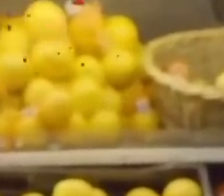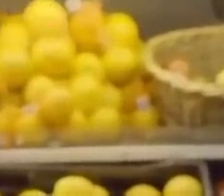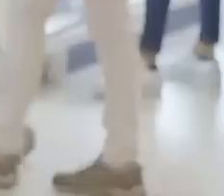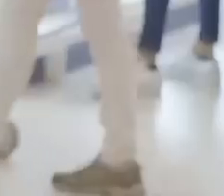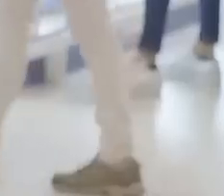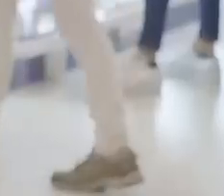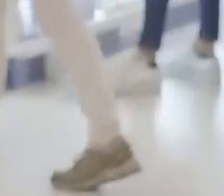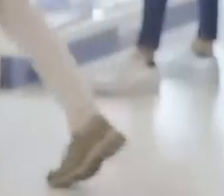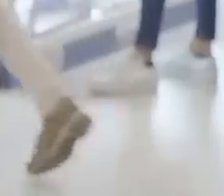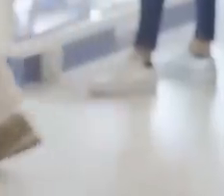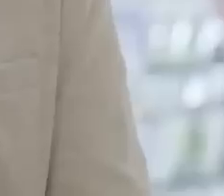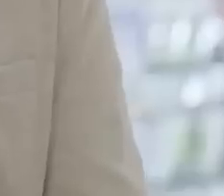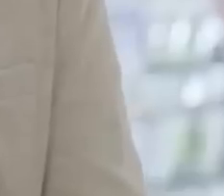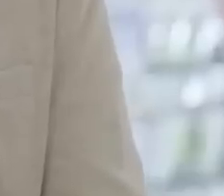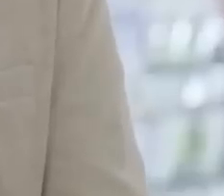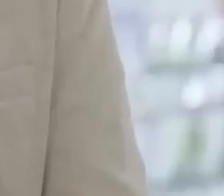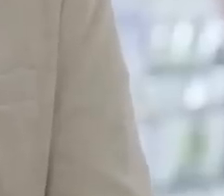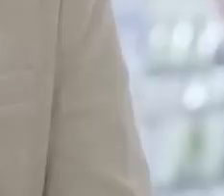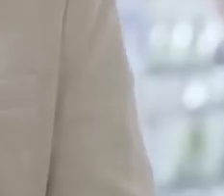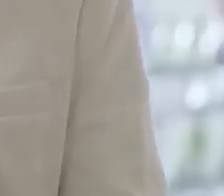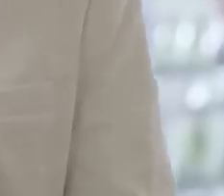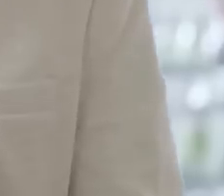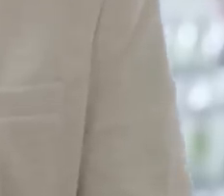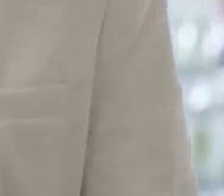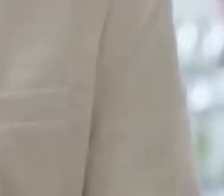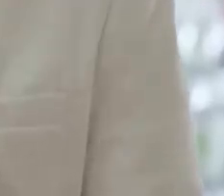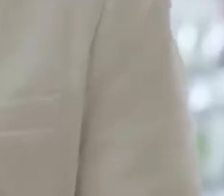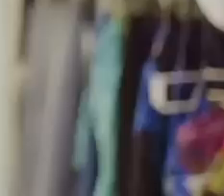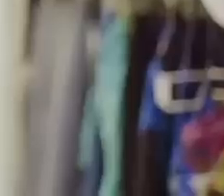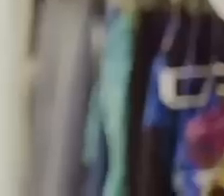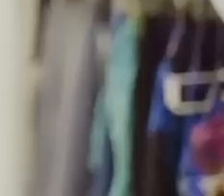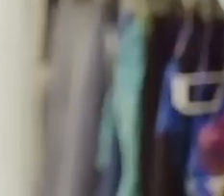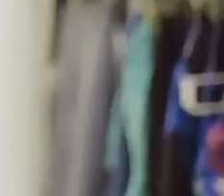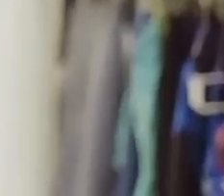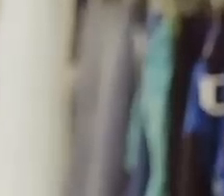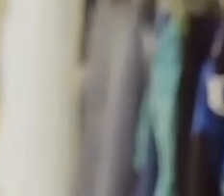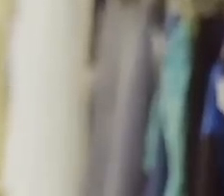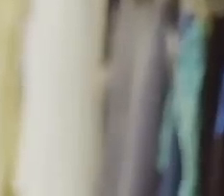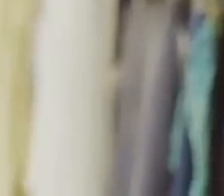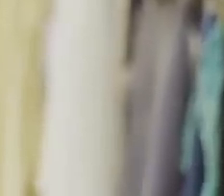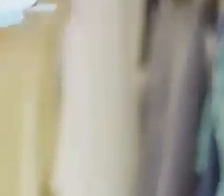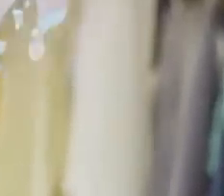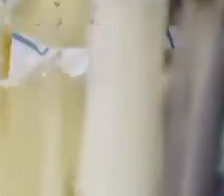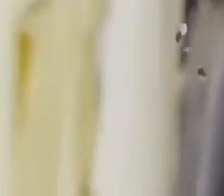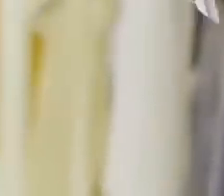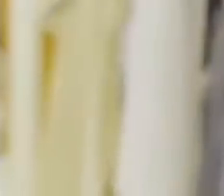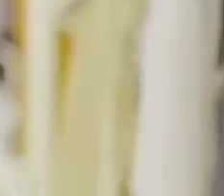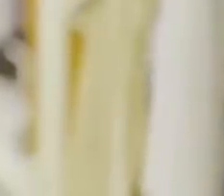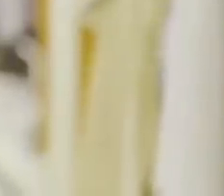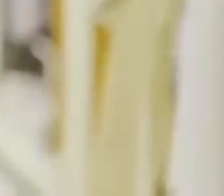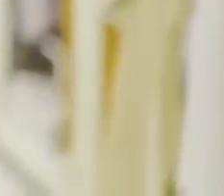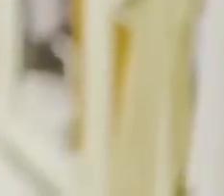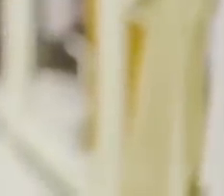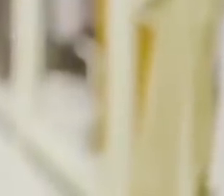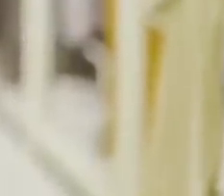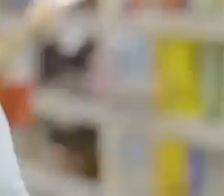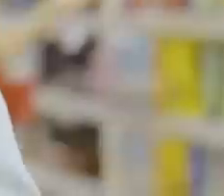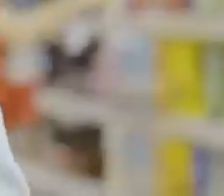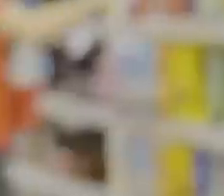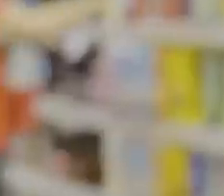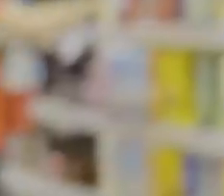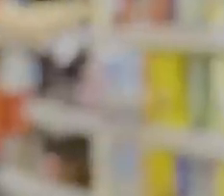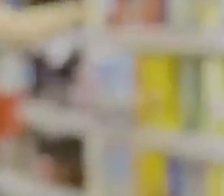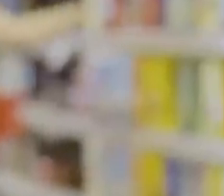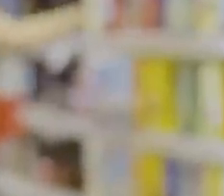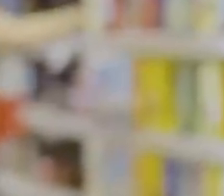no hay carnaval. ¿Entradas para ir a ver a la selección? Tampoco. ¿Un crucero por el Caribe? No, este año no.